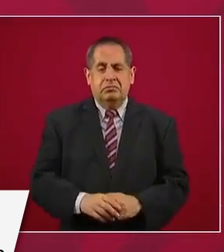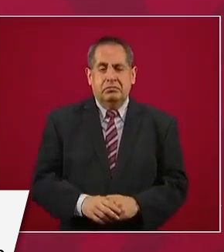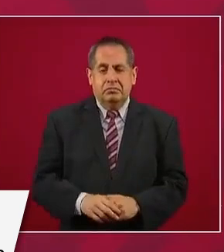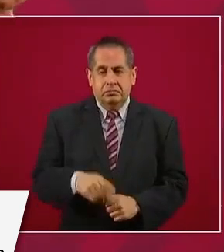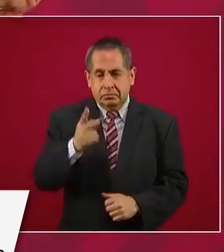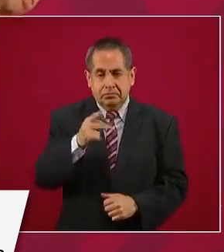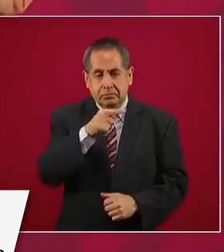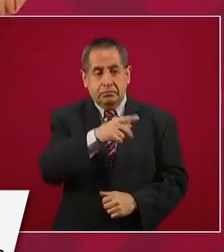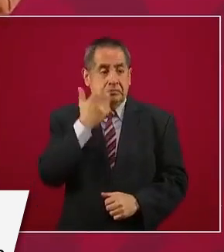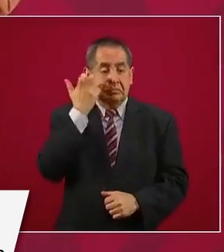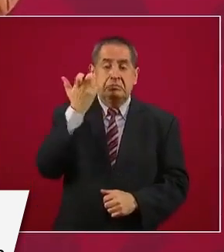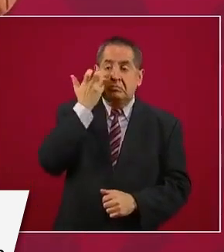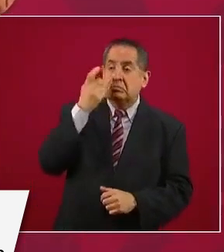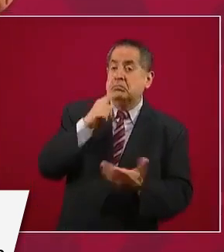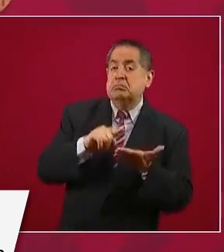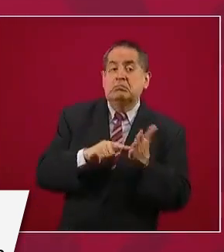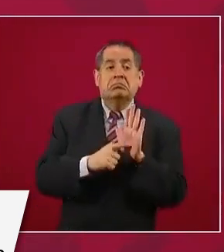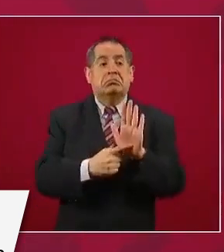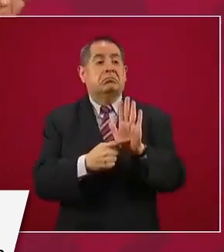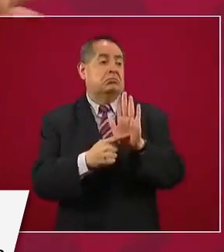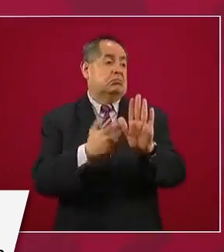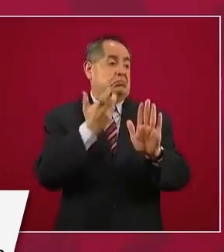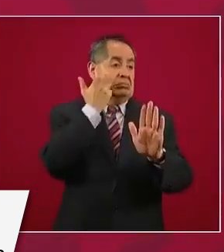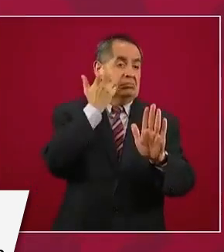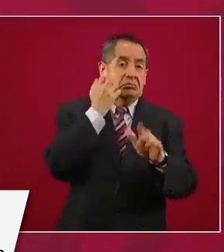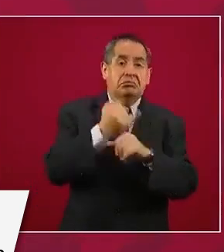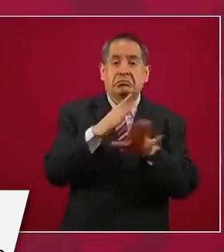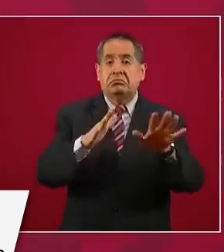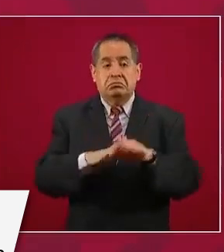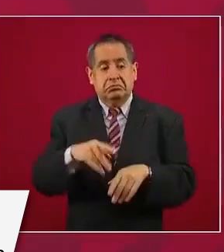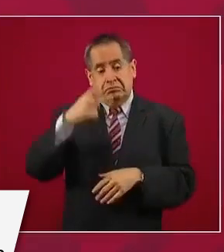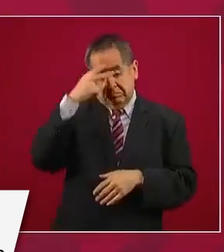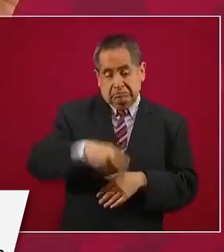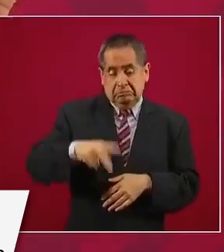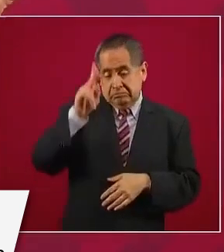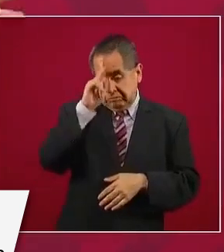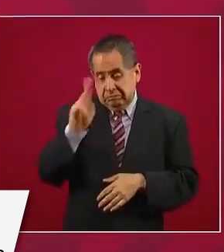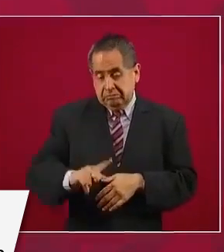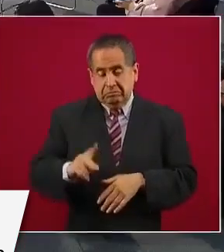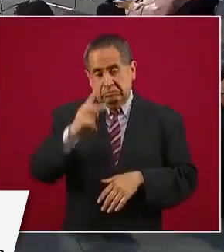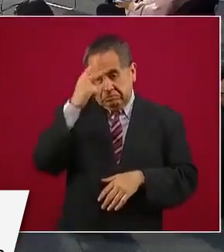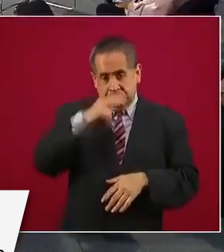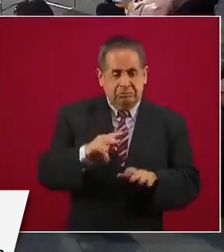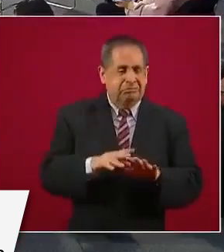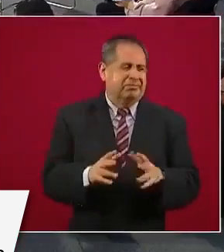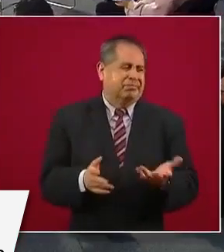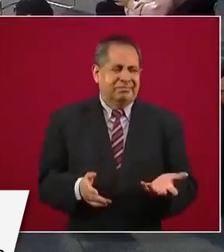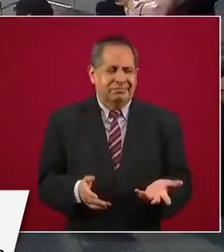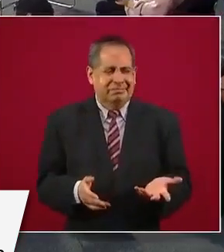pero así se presenta la información en las primeras planas,